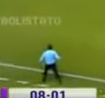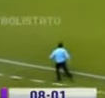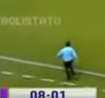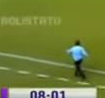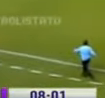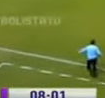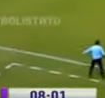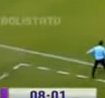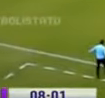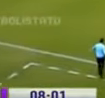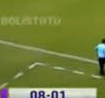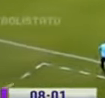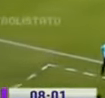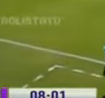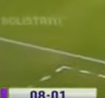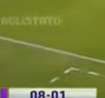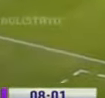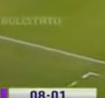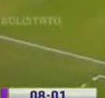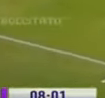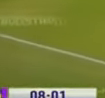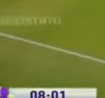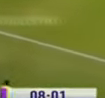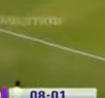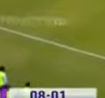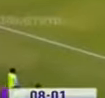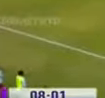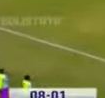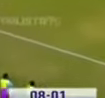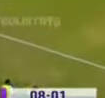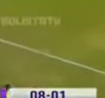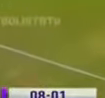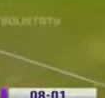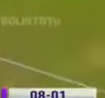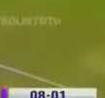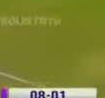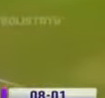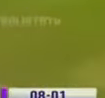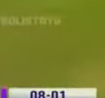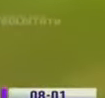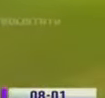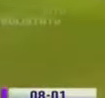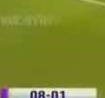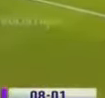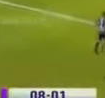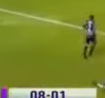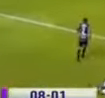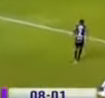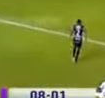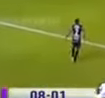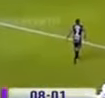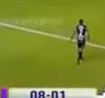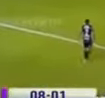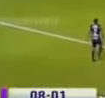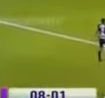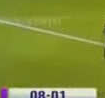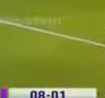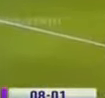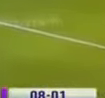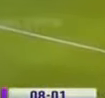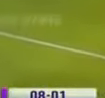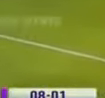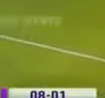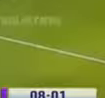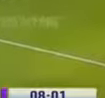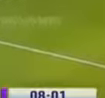logró su pase a octavos de final de la Copa Suramericana tras imponerse en la tanda de penales al Bolívar de La Paz por 6-5.